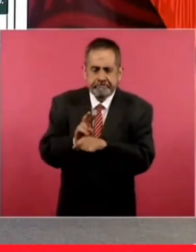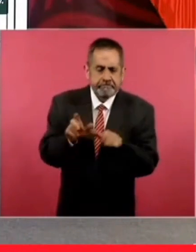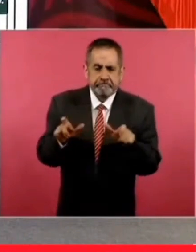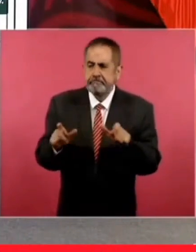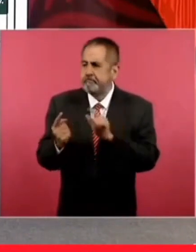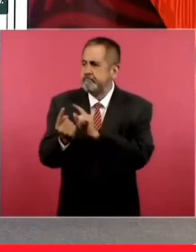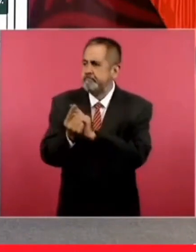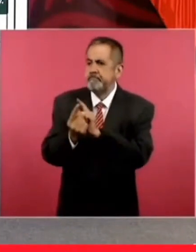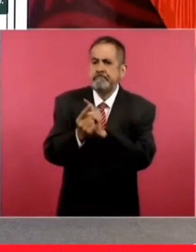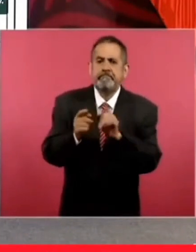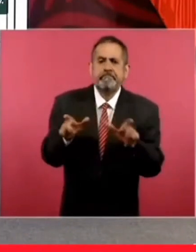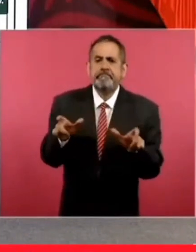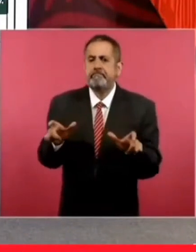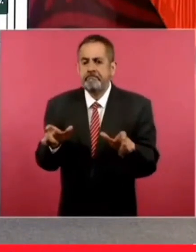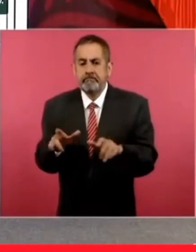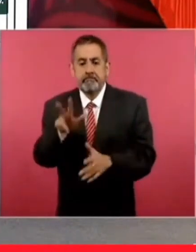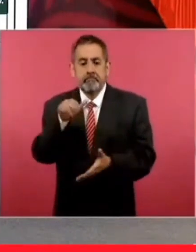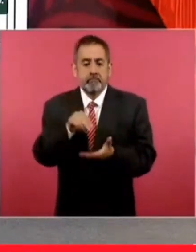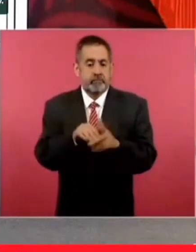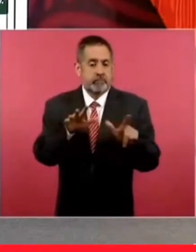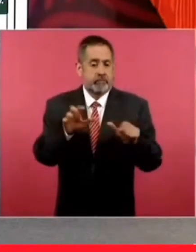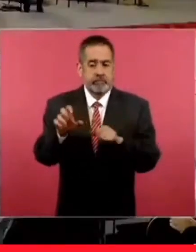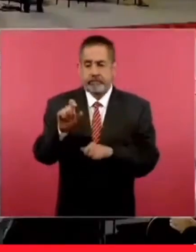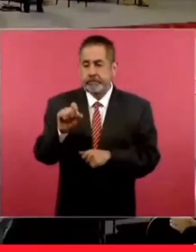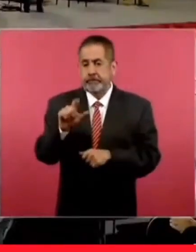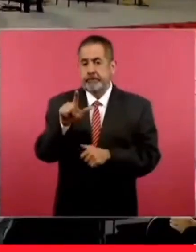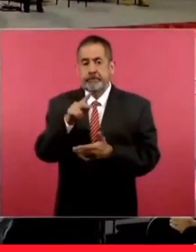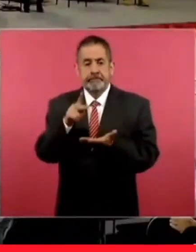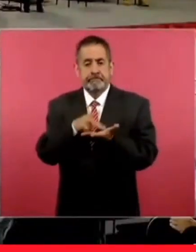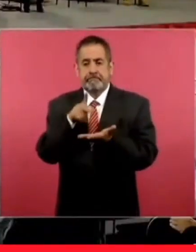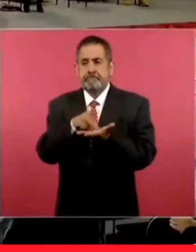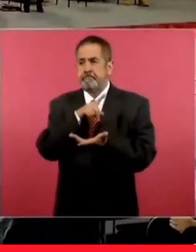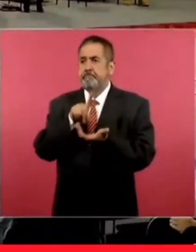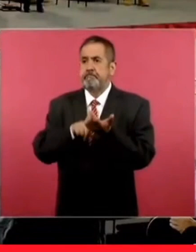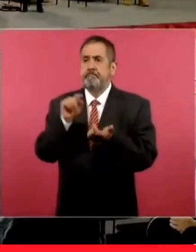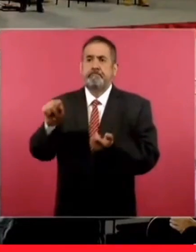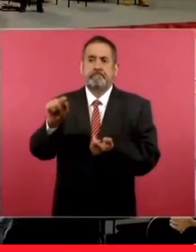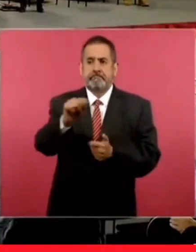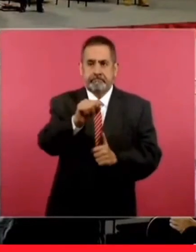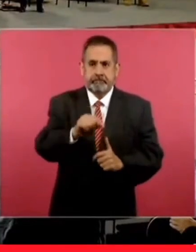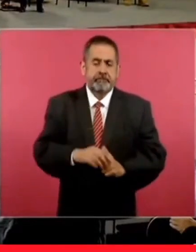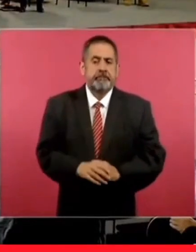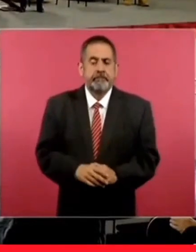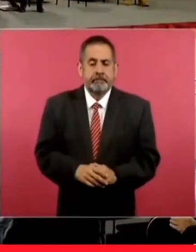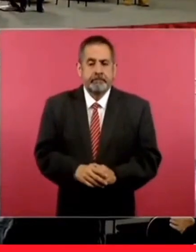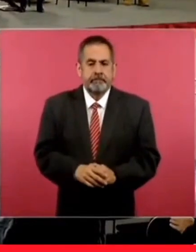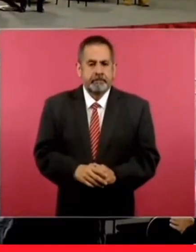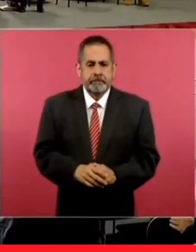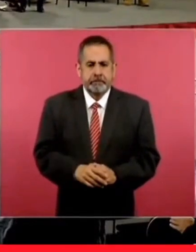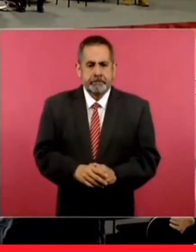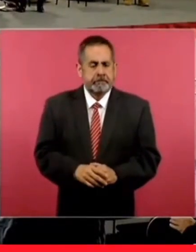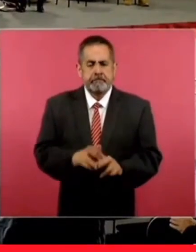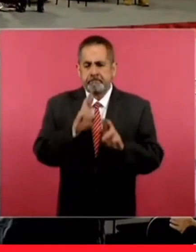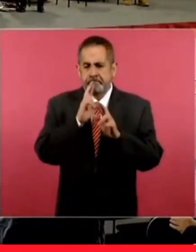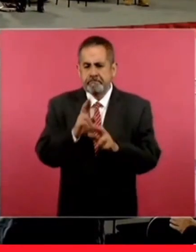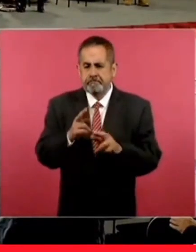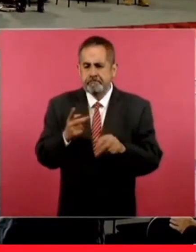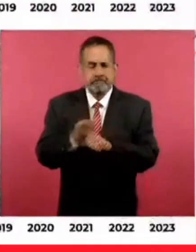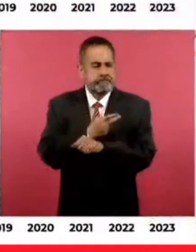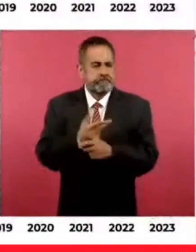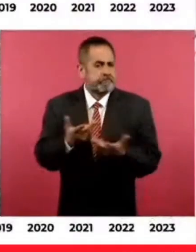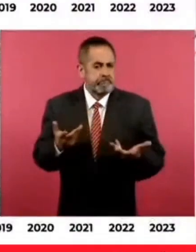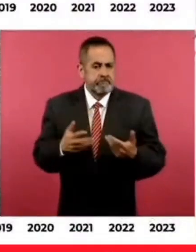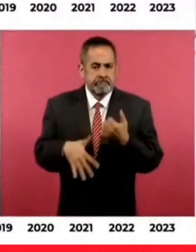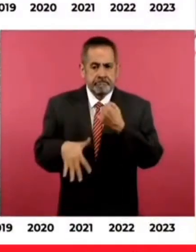proximidad social en ocho mil setecientos veintisiete ocasiones adelante los resultados que se tuvieron en